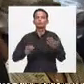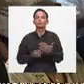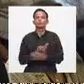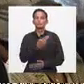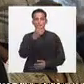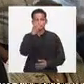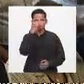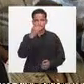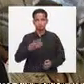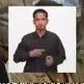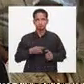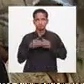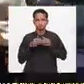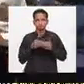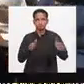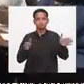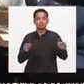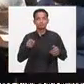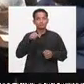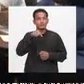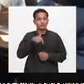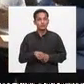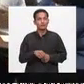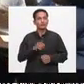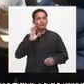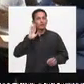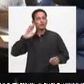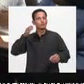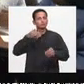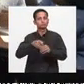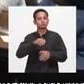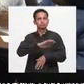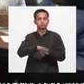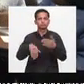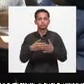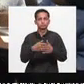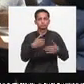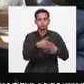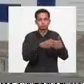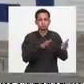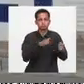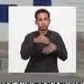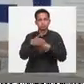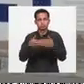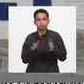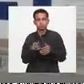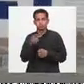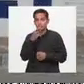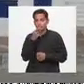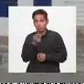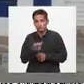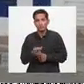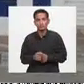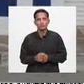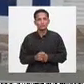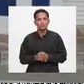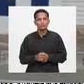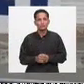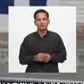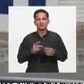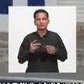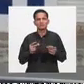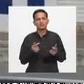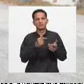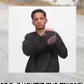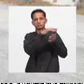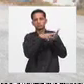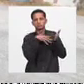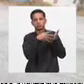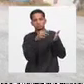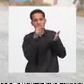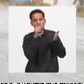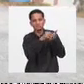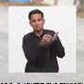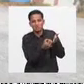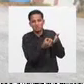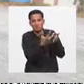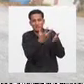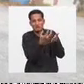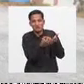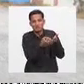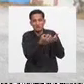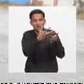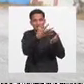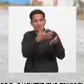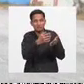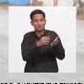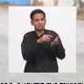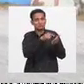a esta destacable iniciativa esta campaña pretende que los espacios públicos y bienes patrimoniales no sean objeto de contaminación visual por